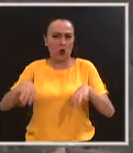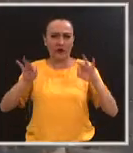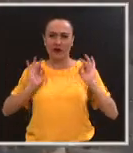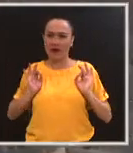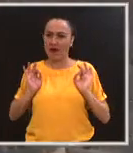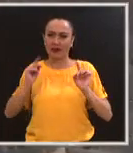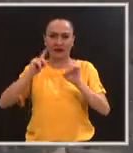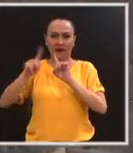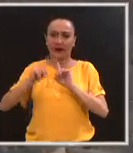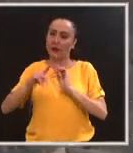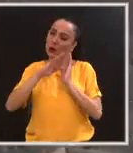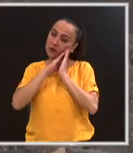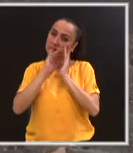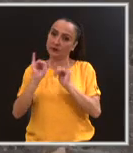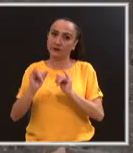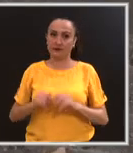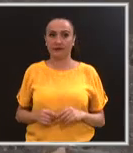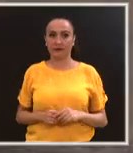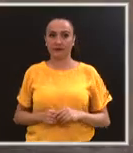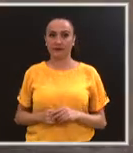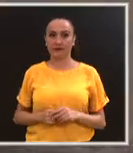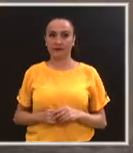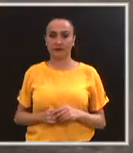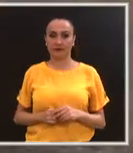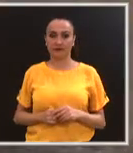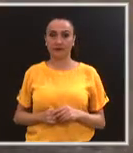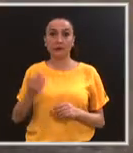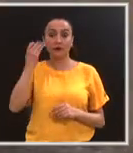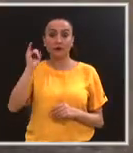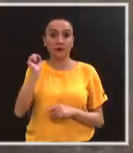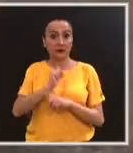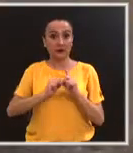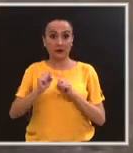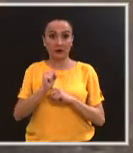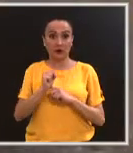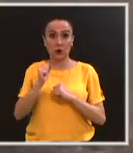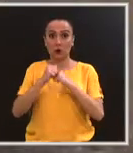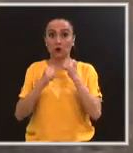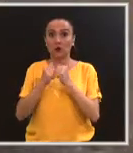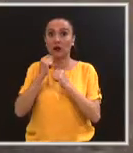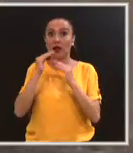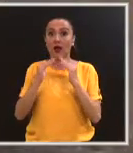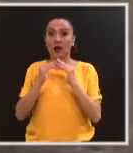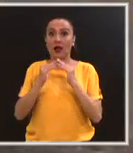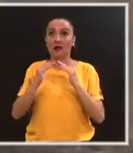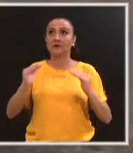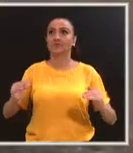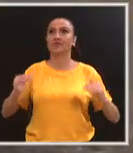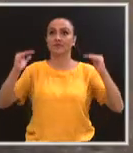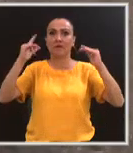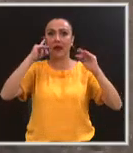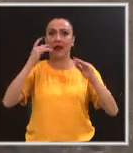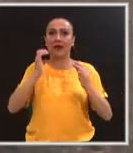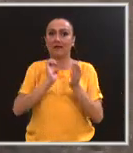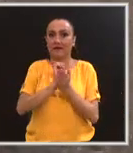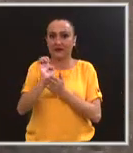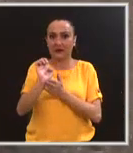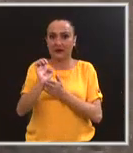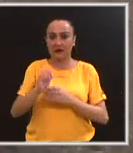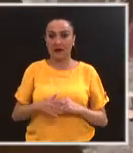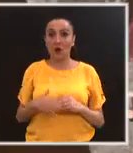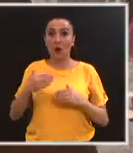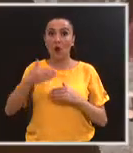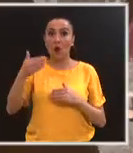todo ahí dormíamos afuera debido a esto optó por construir su casa en alto para evitar incidentes